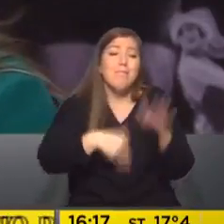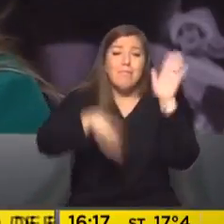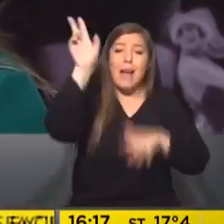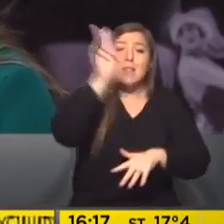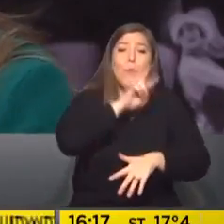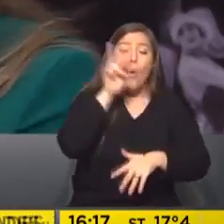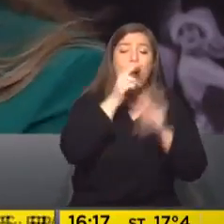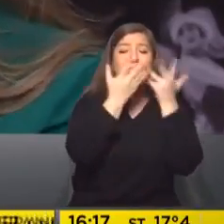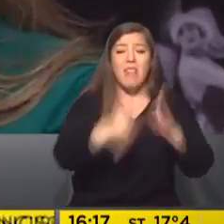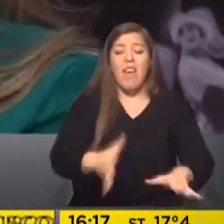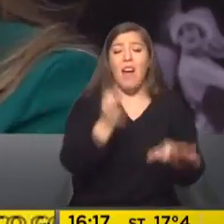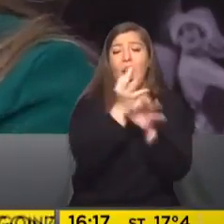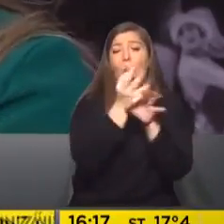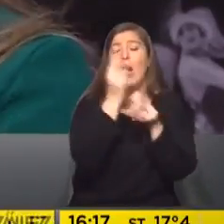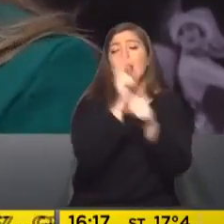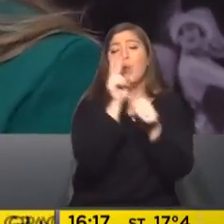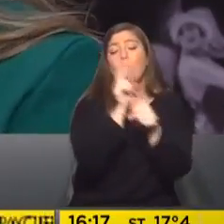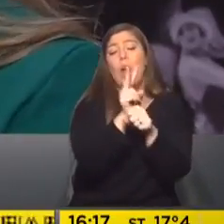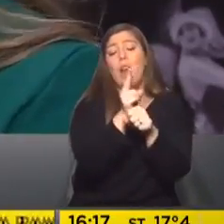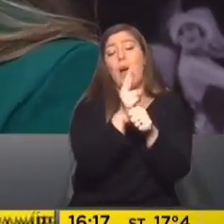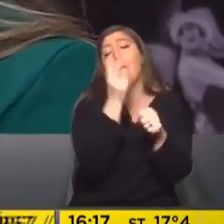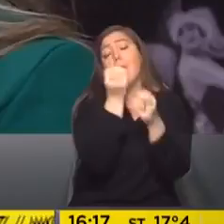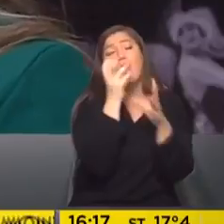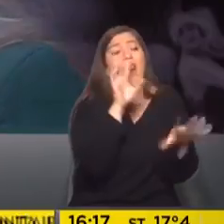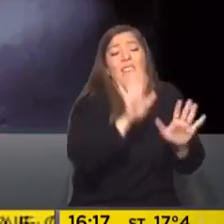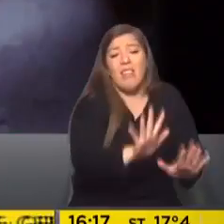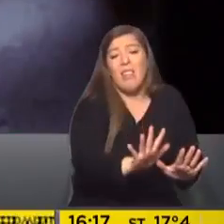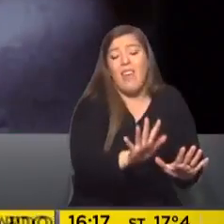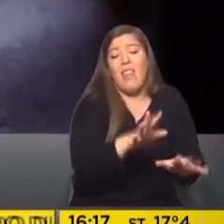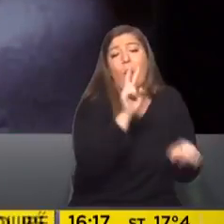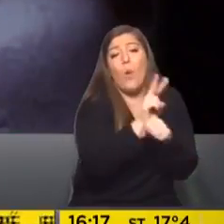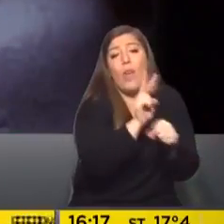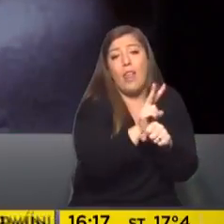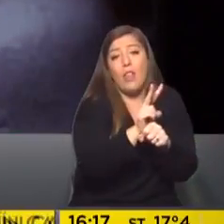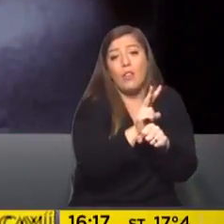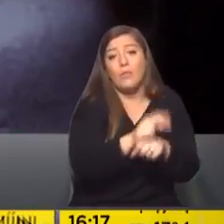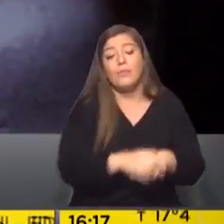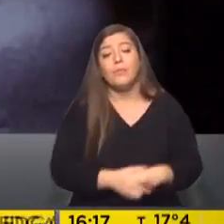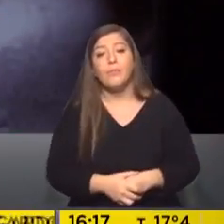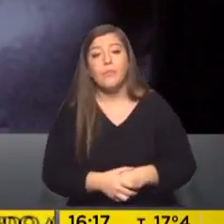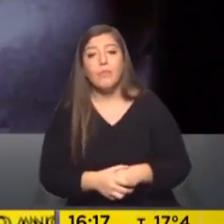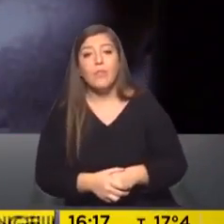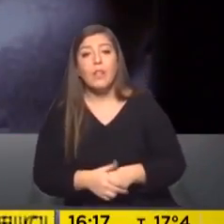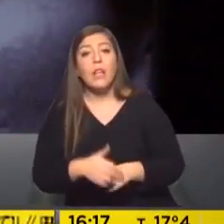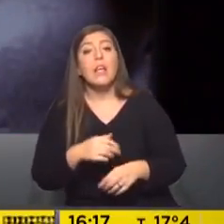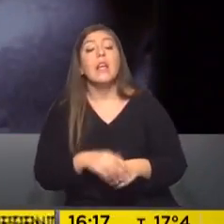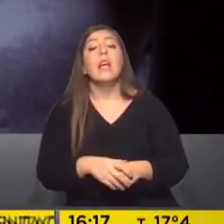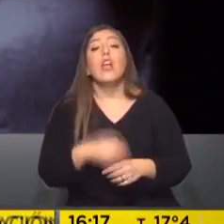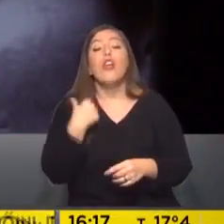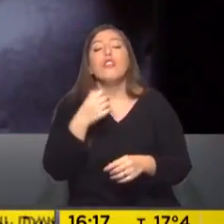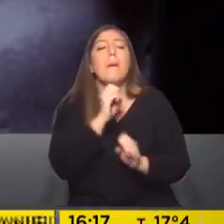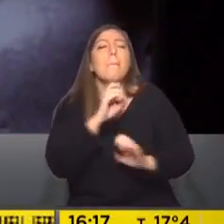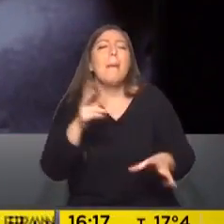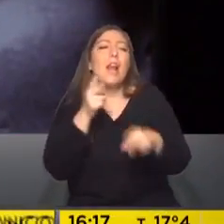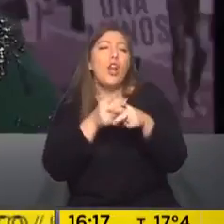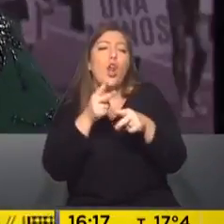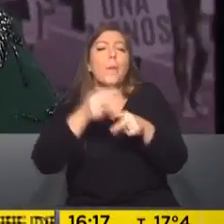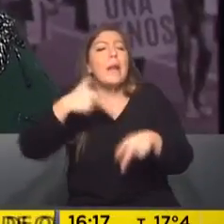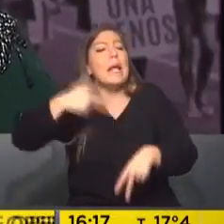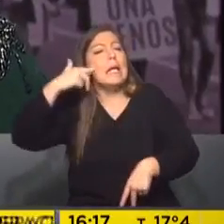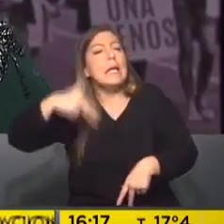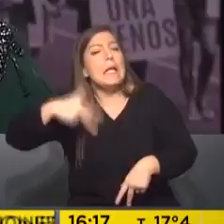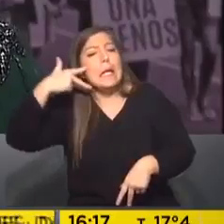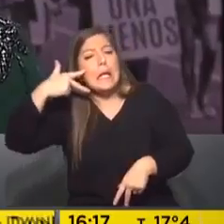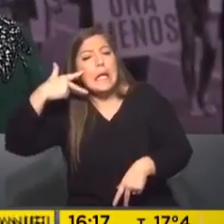el secundario porque se quedan cuidando. Exacto. Los mal llamados nini, estos jóvenes jóvenes que no estudian ni trabajan, sí, son en realidad en